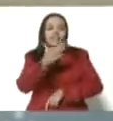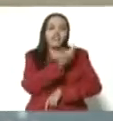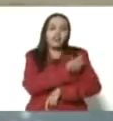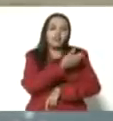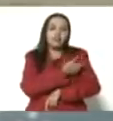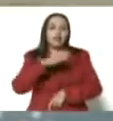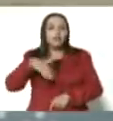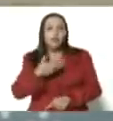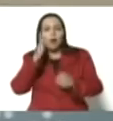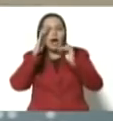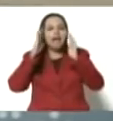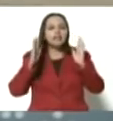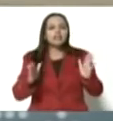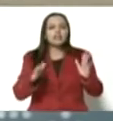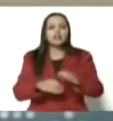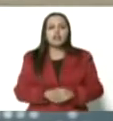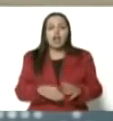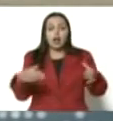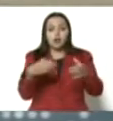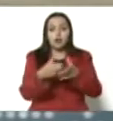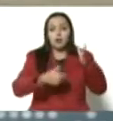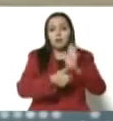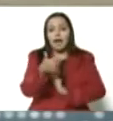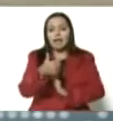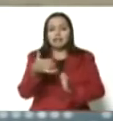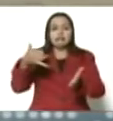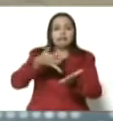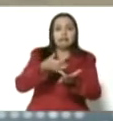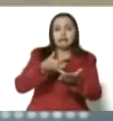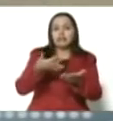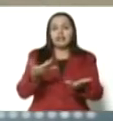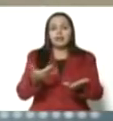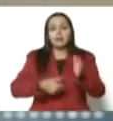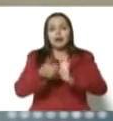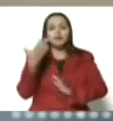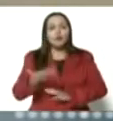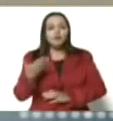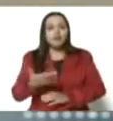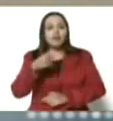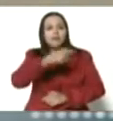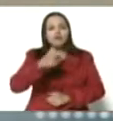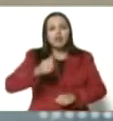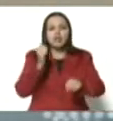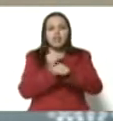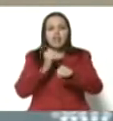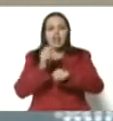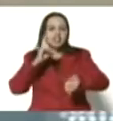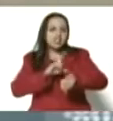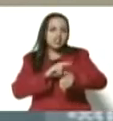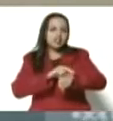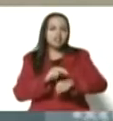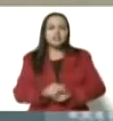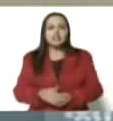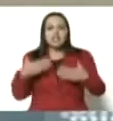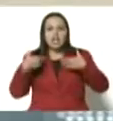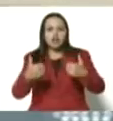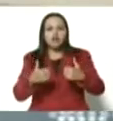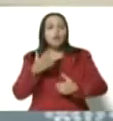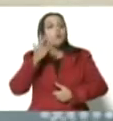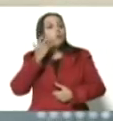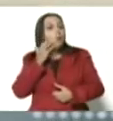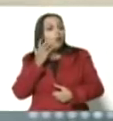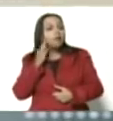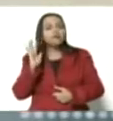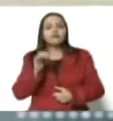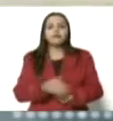para atender los sectores más vulnerables, más priorizados, el personal de salud, por ejemplo. Es una vacuna